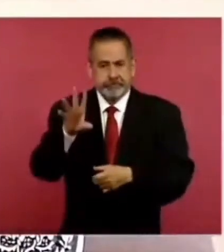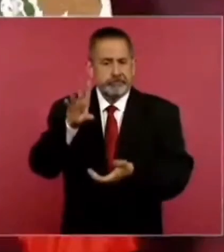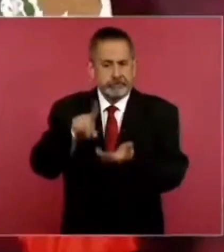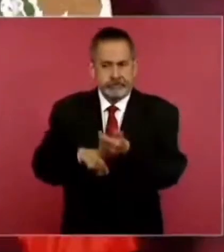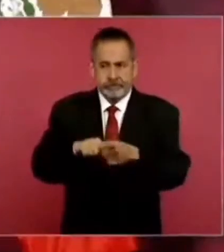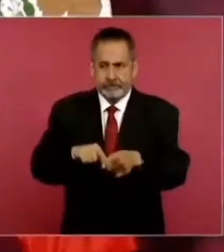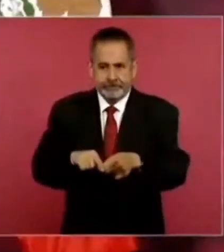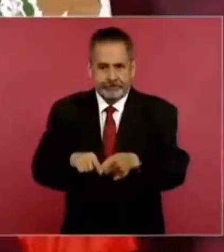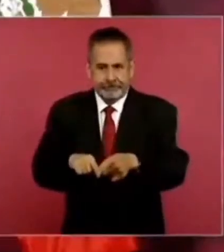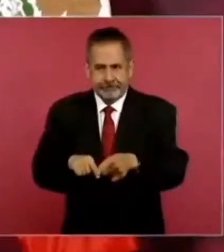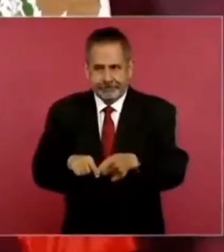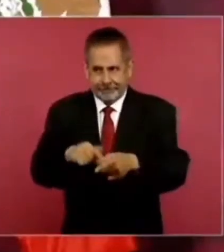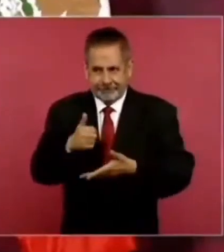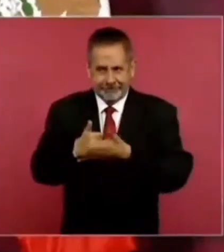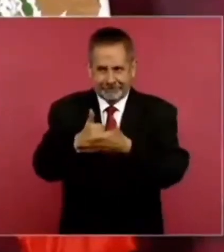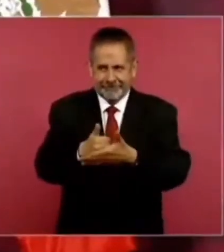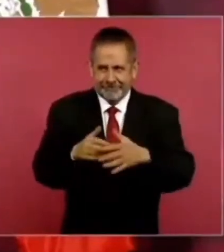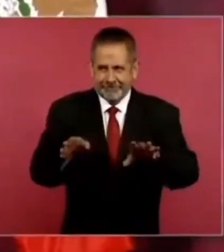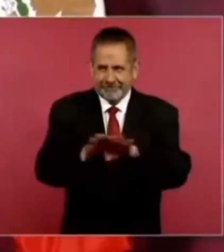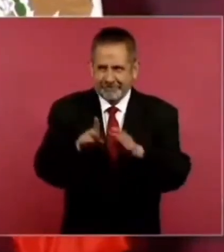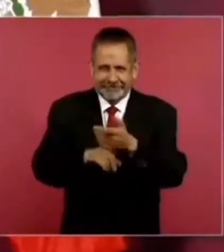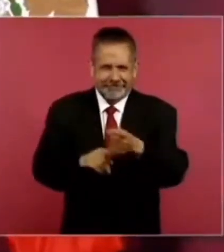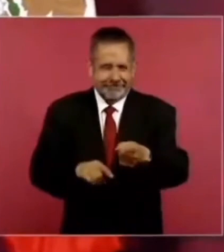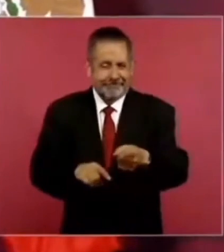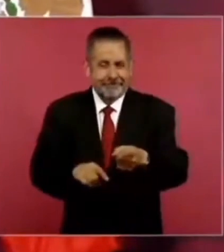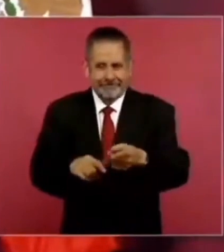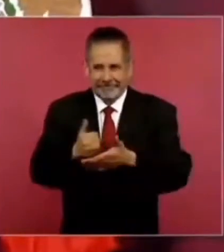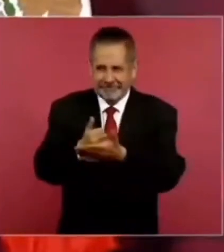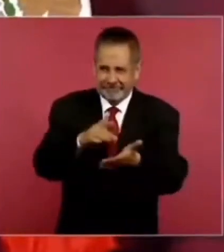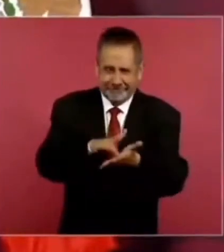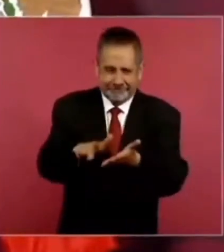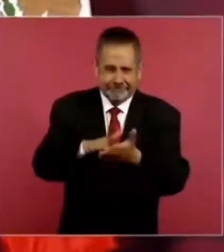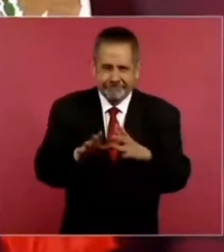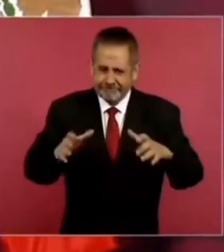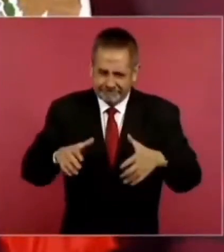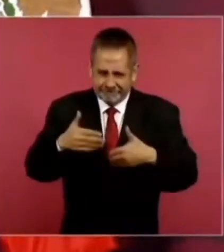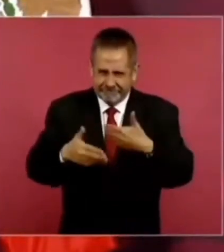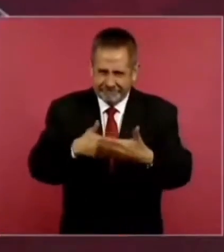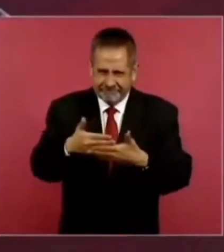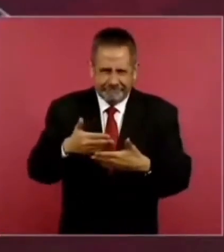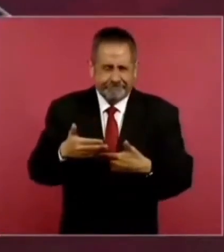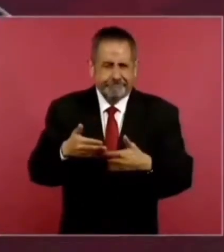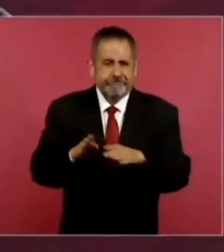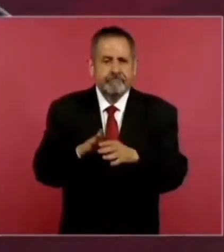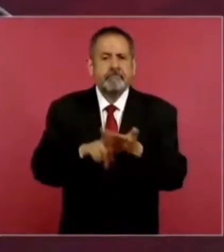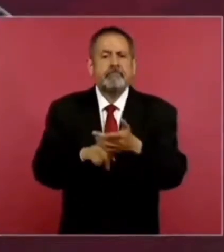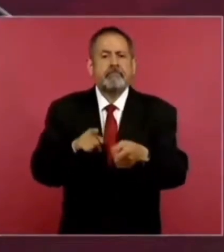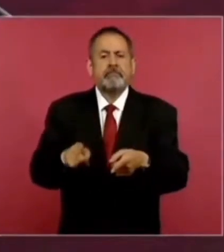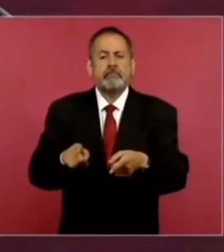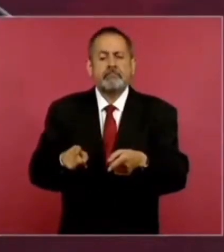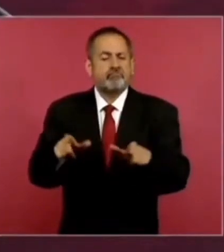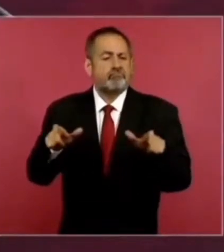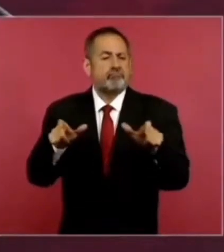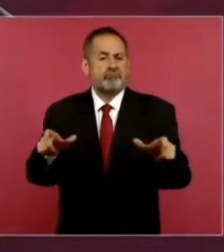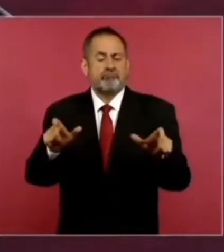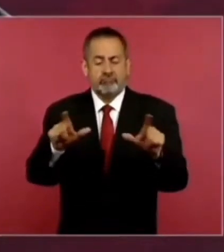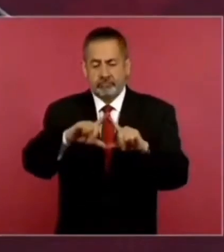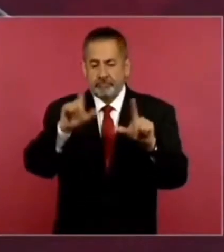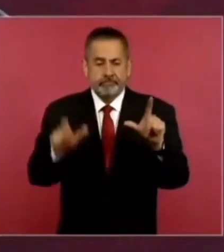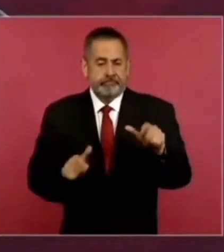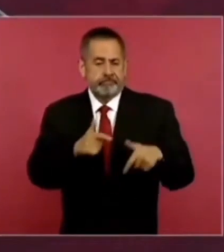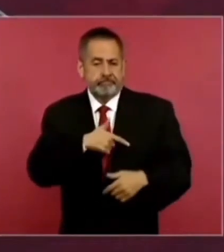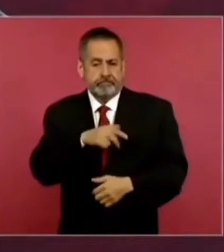estado ayudando y conduce todo el proceso de formación de la Guardia Nacional.